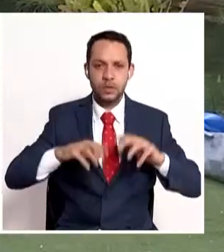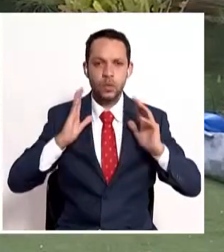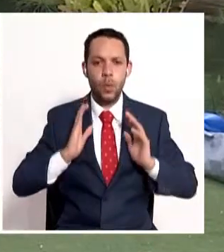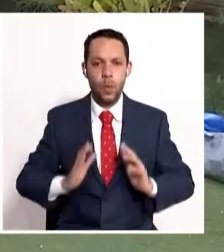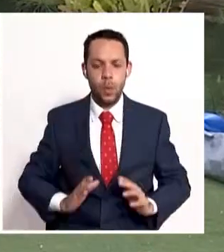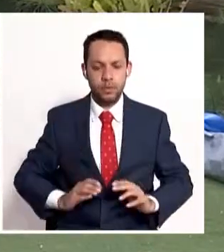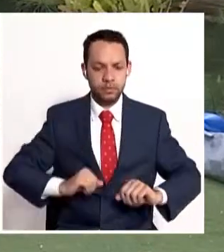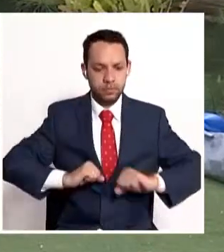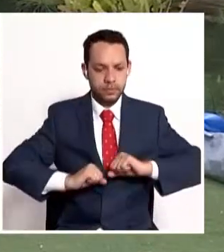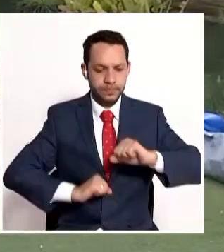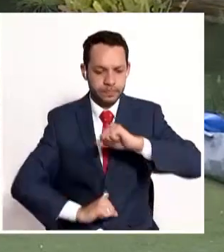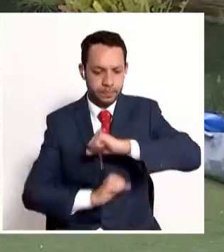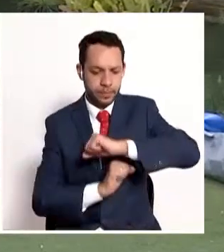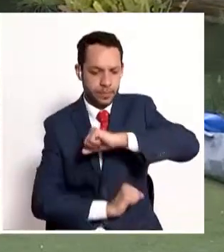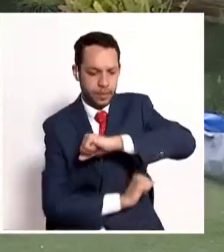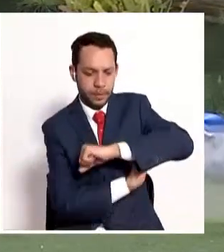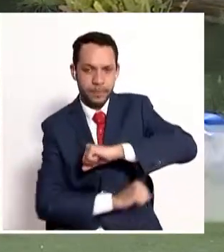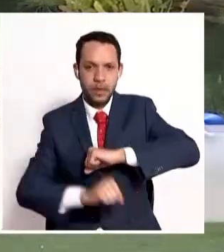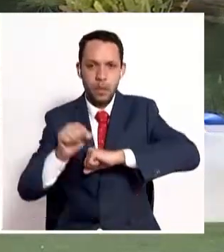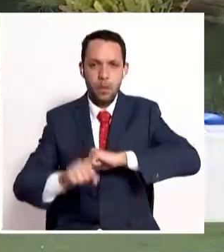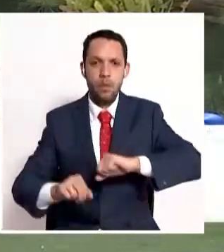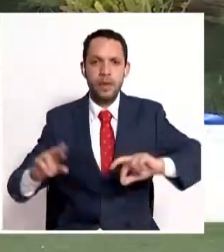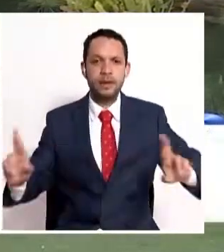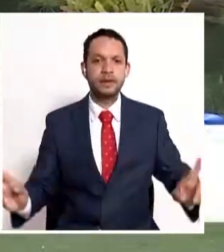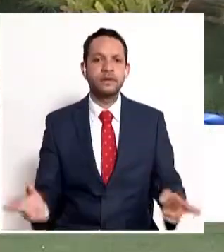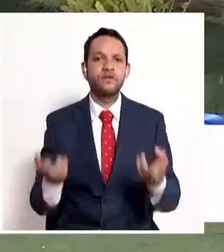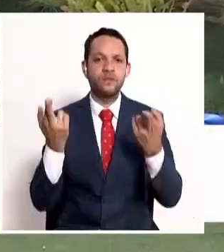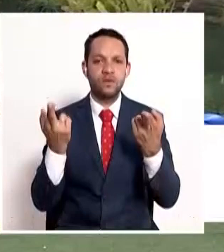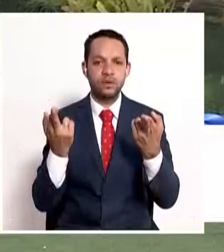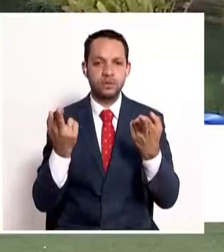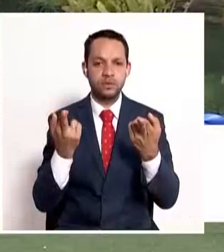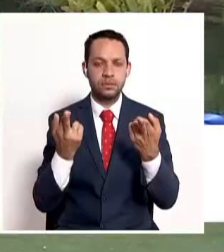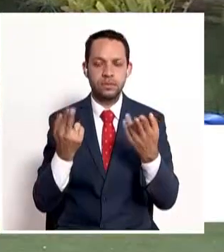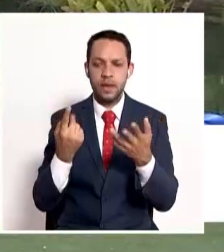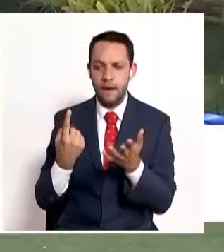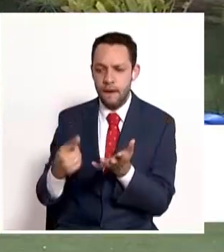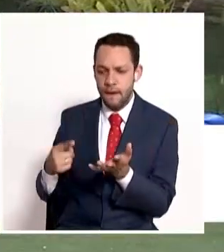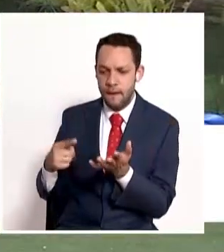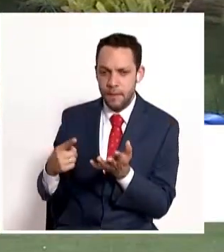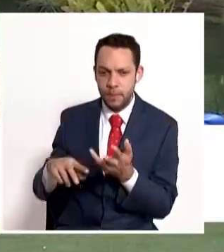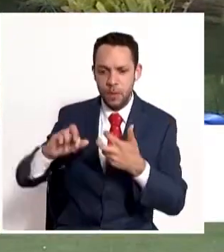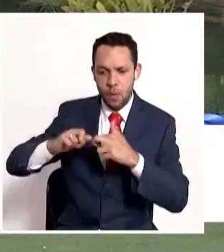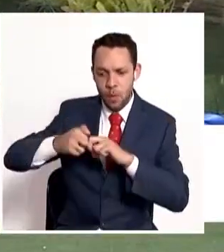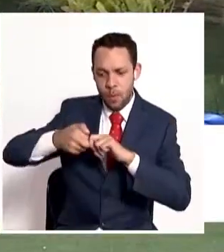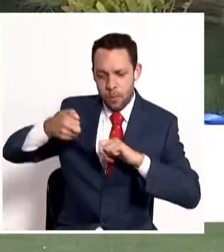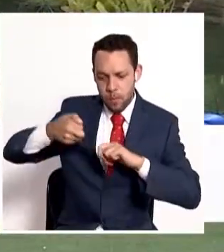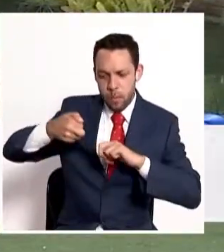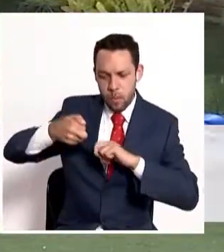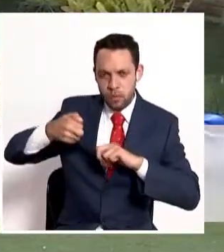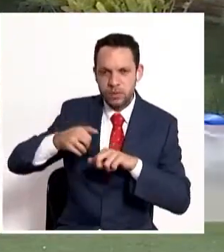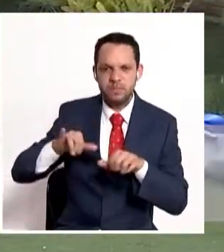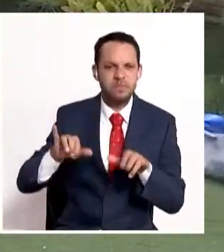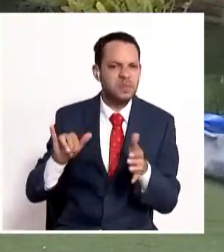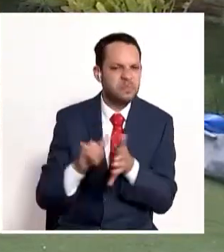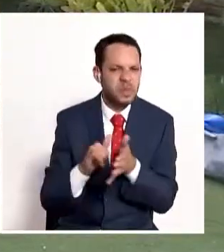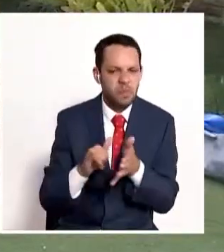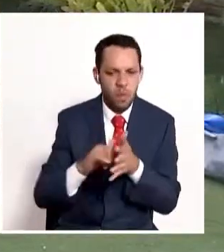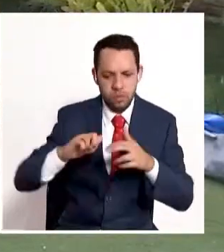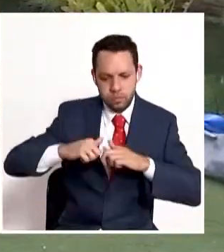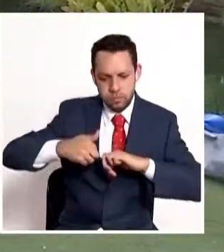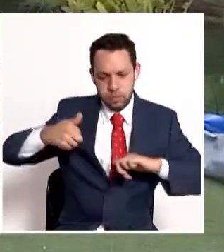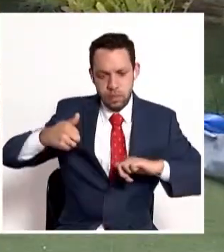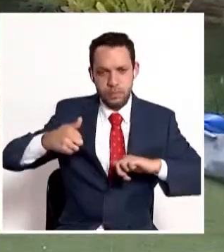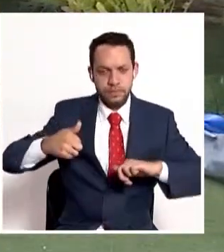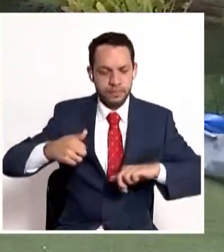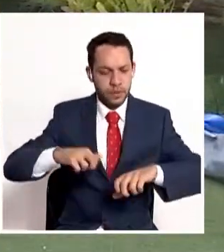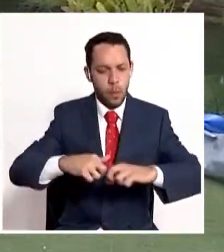porque porque me va a permitir recuperar mi resulta que los músculos son como un caucho no es cierto entre más largos